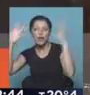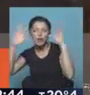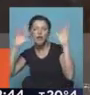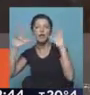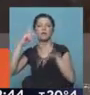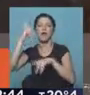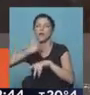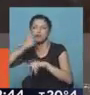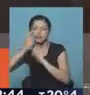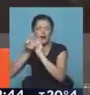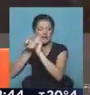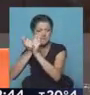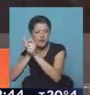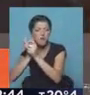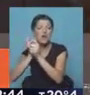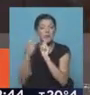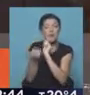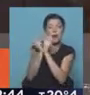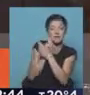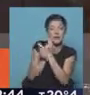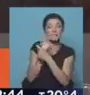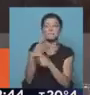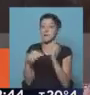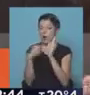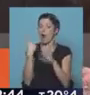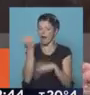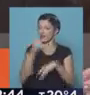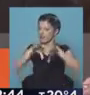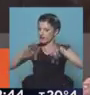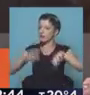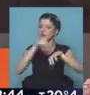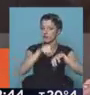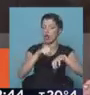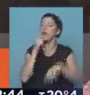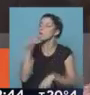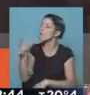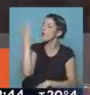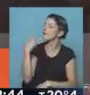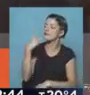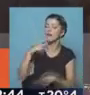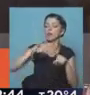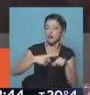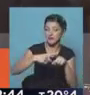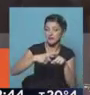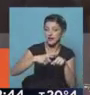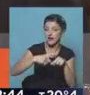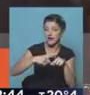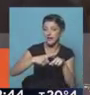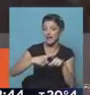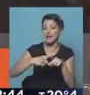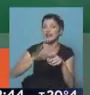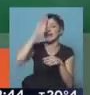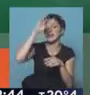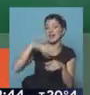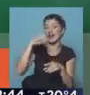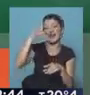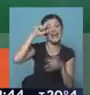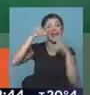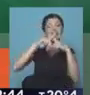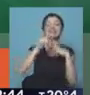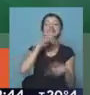mundo desarrollado y mundo en desarrollo. Por eso cuando vos decías la diferencia entre política exterior, ¿cómo era? Entre política exterior y política internacional, ¿no es cierto? Entre